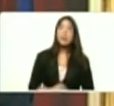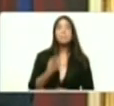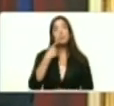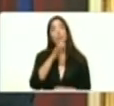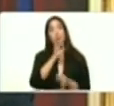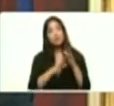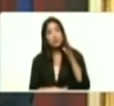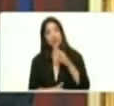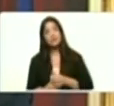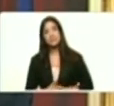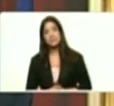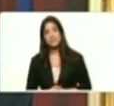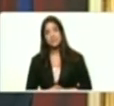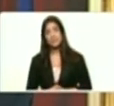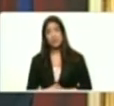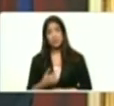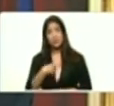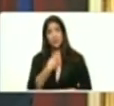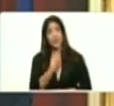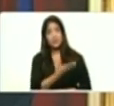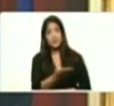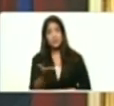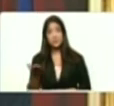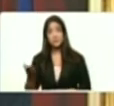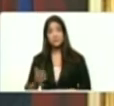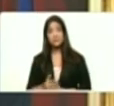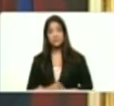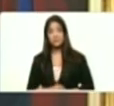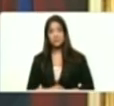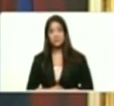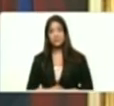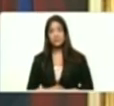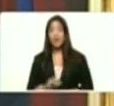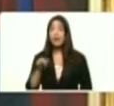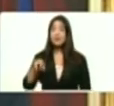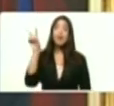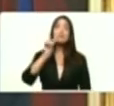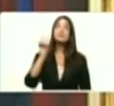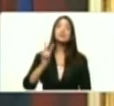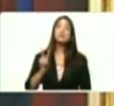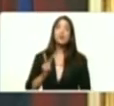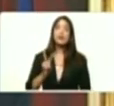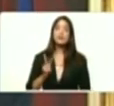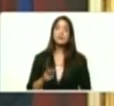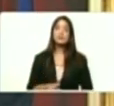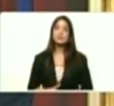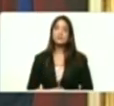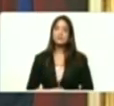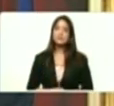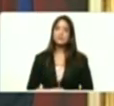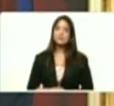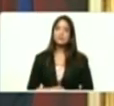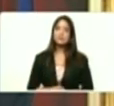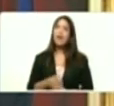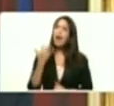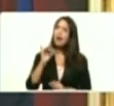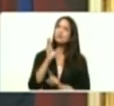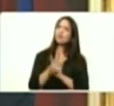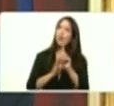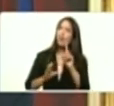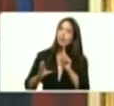Afortunadamente, queridos compatriotas, se los digo. En Venezuela se ha construido una cultura